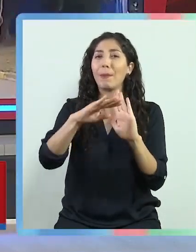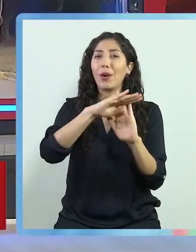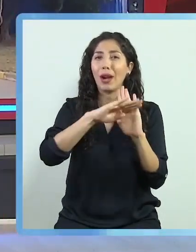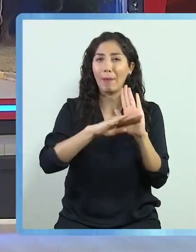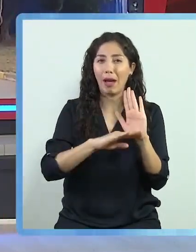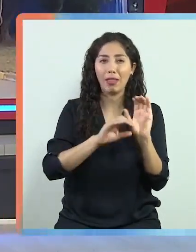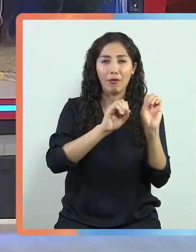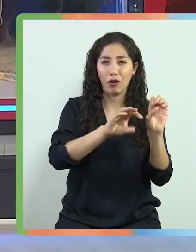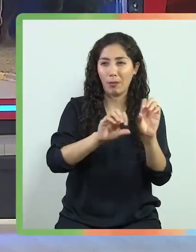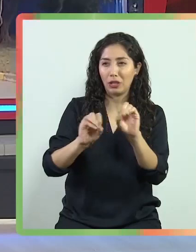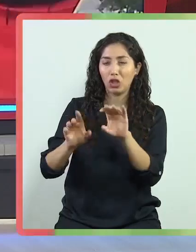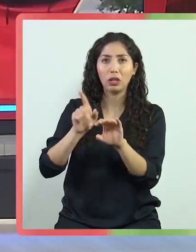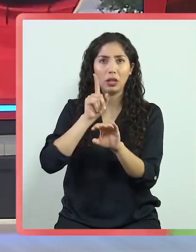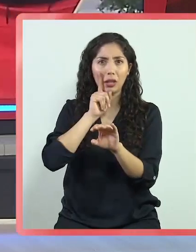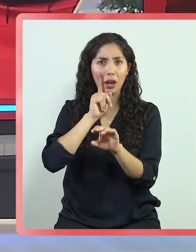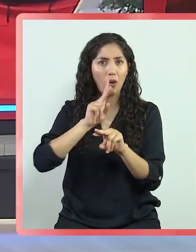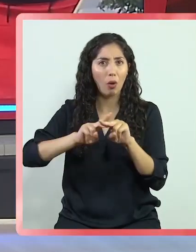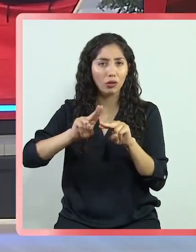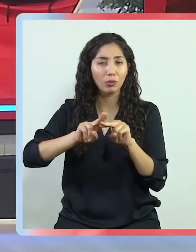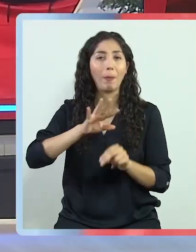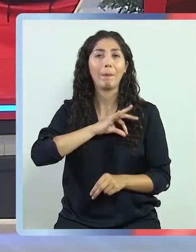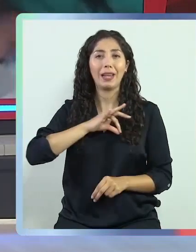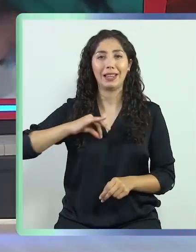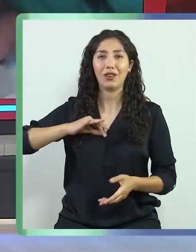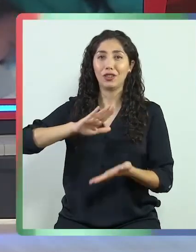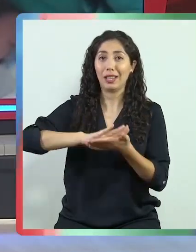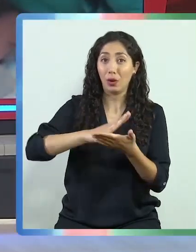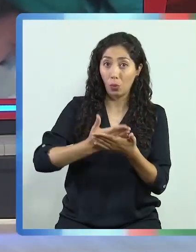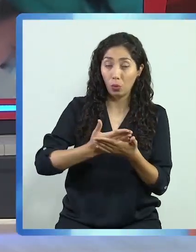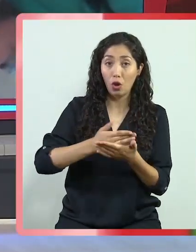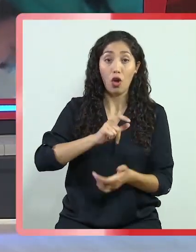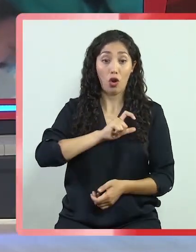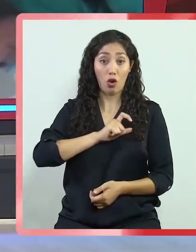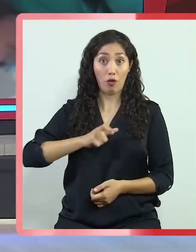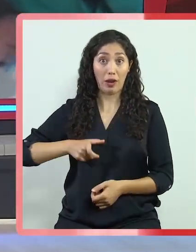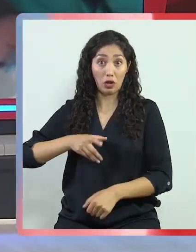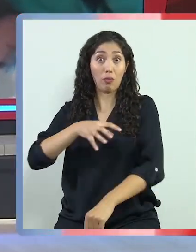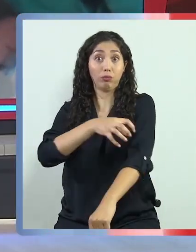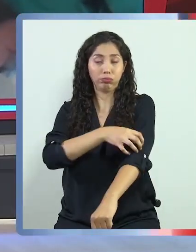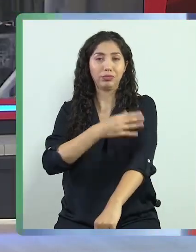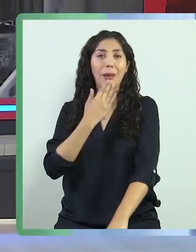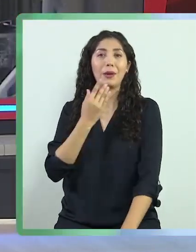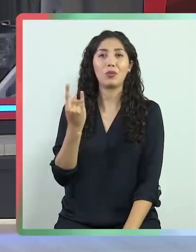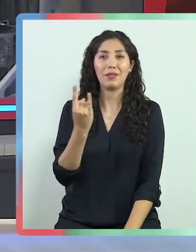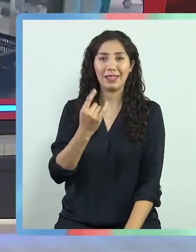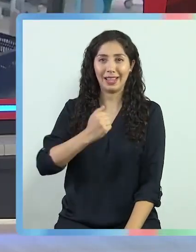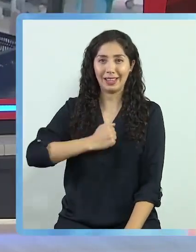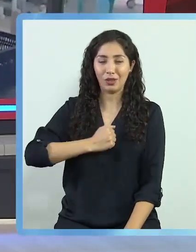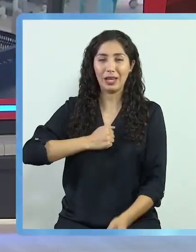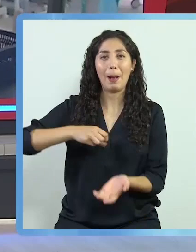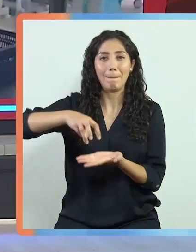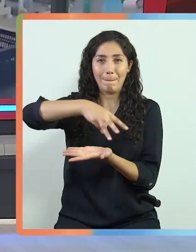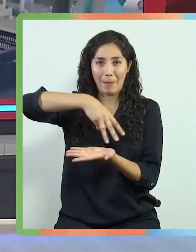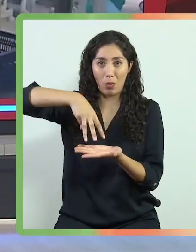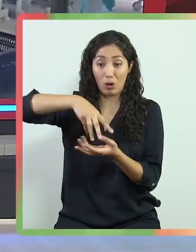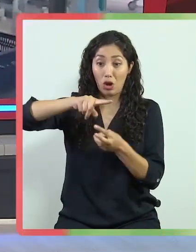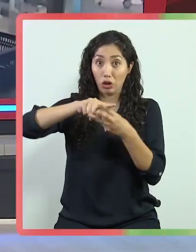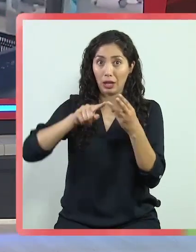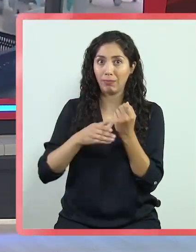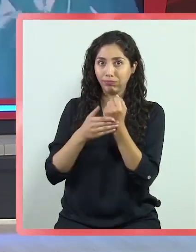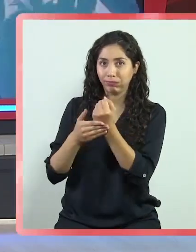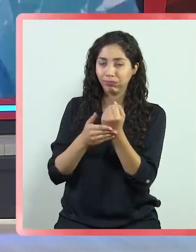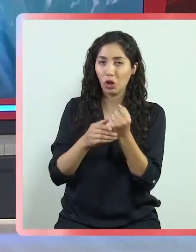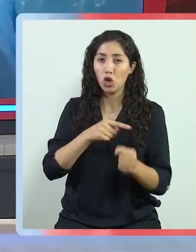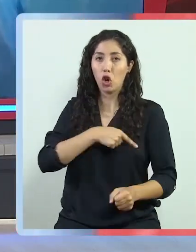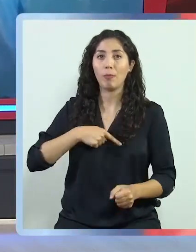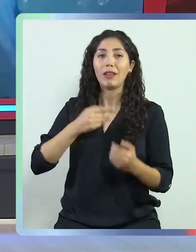formación implementado con la colaboración del Ministerio de Salud, el Gobierno Regional y la Universidad Católica del Maule, denominado